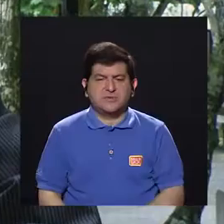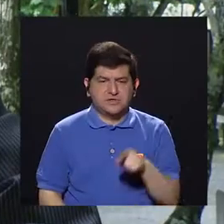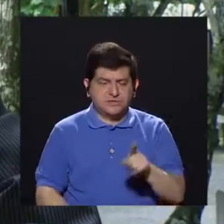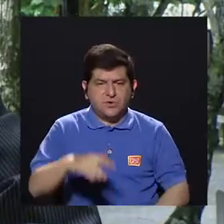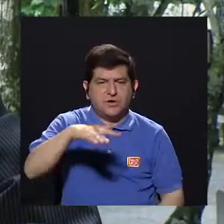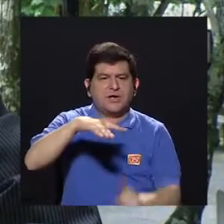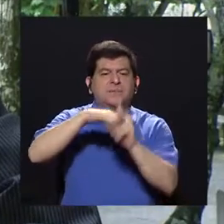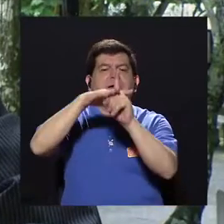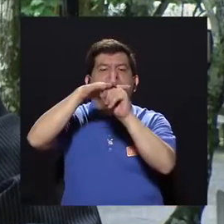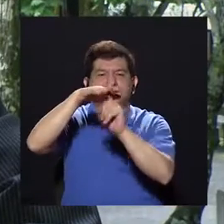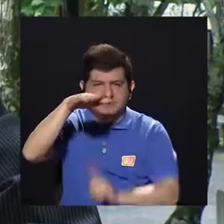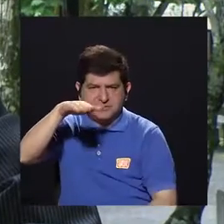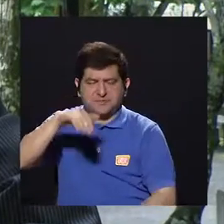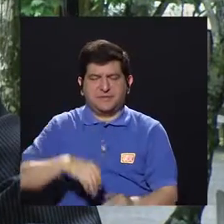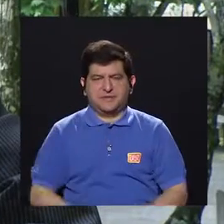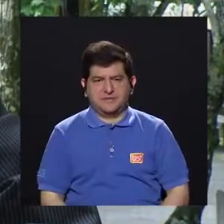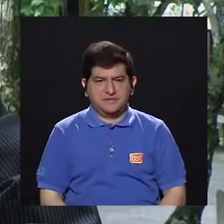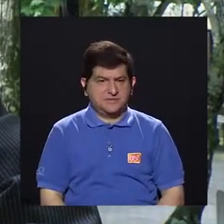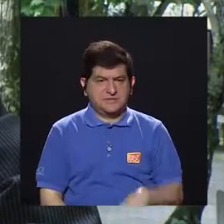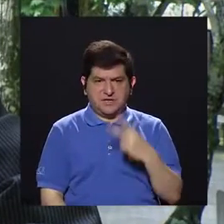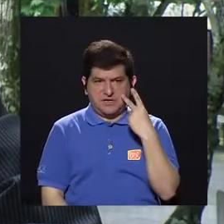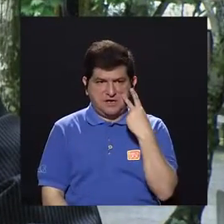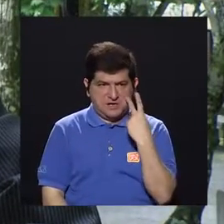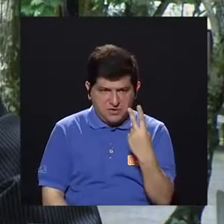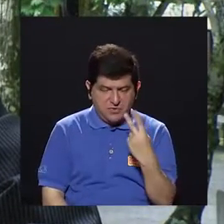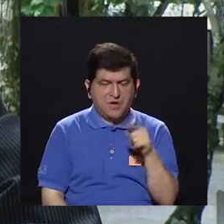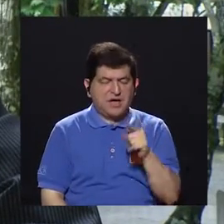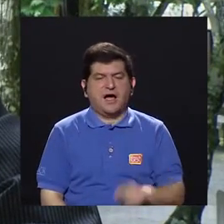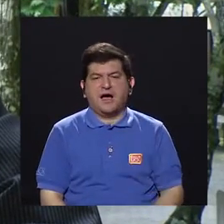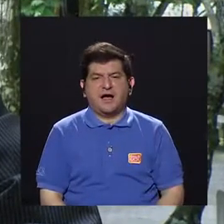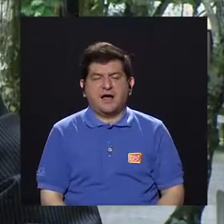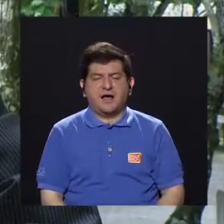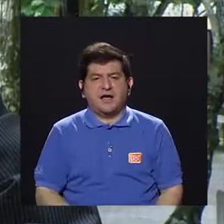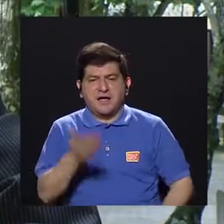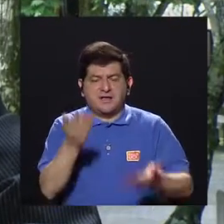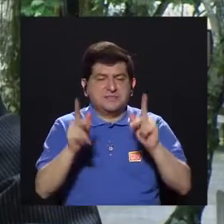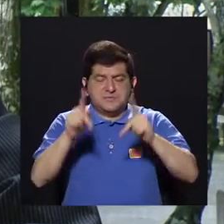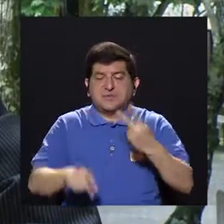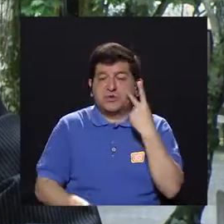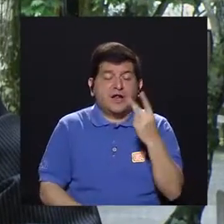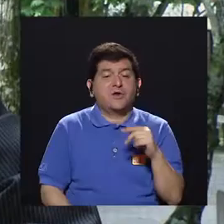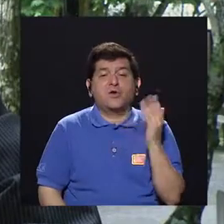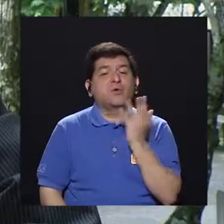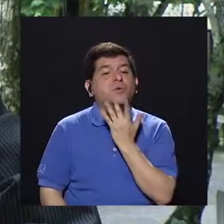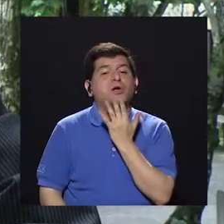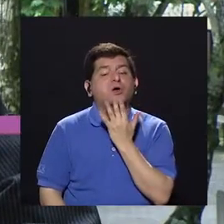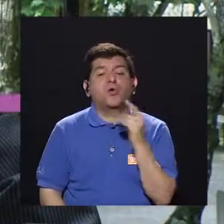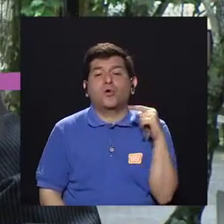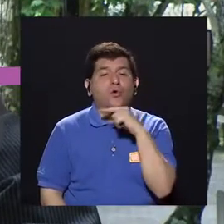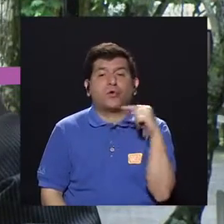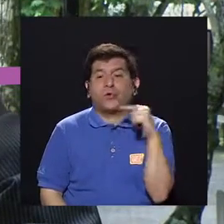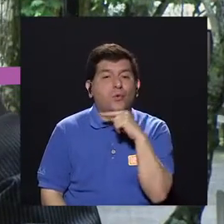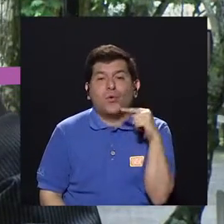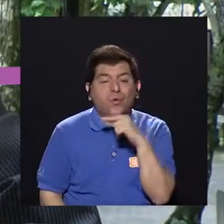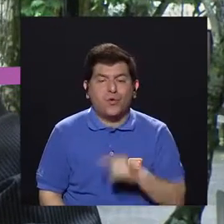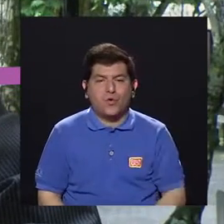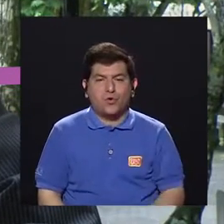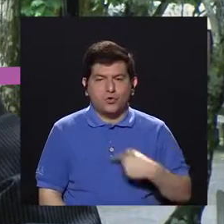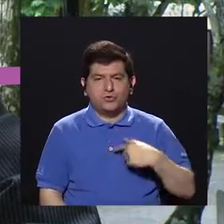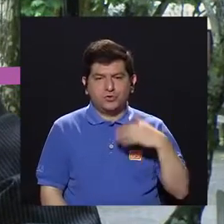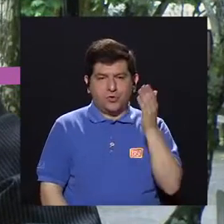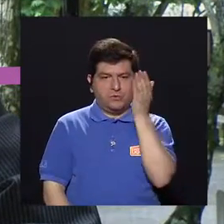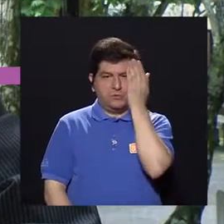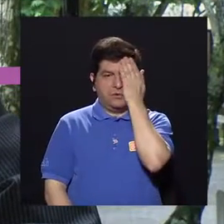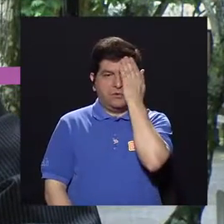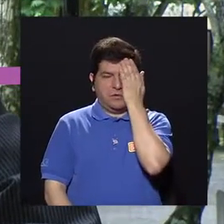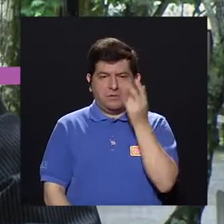le quita, puede ser que no vea el color rojo, eso es un dato que quiero enfatizar. Yo me tapo un ojo y veo una candela roja, me tapo el otro ojo